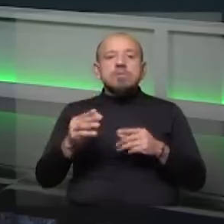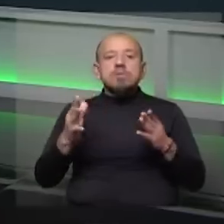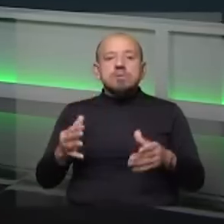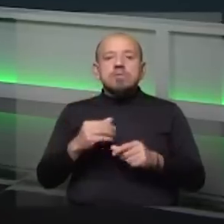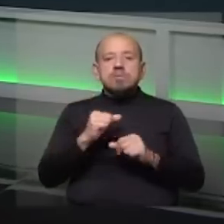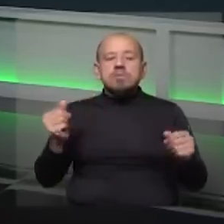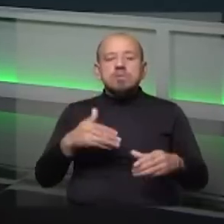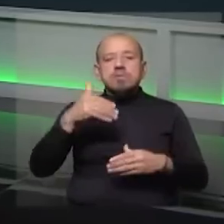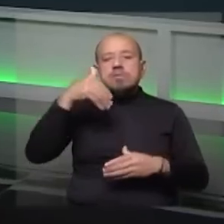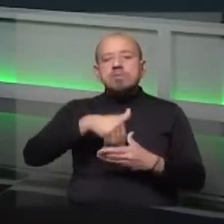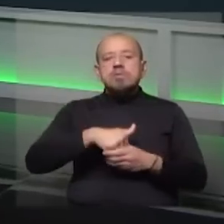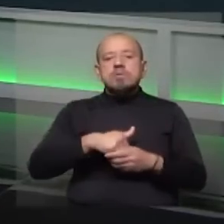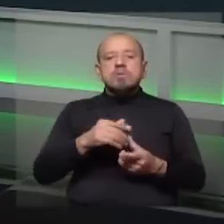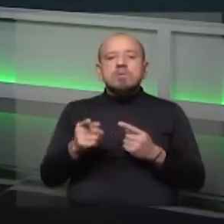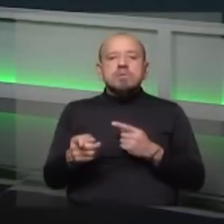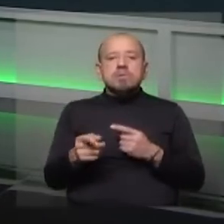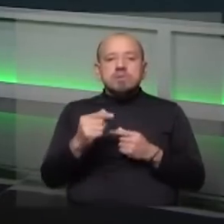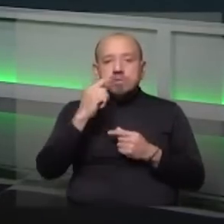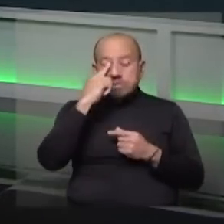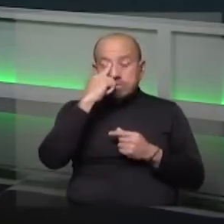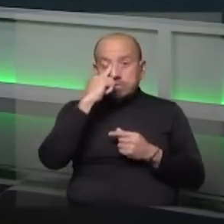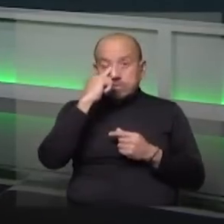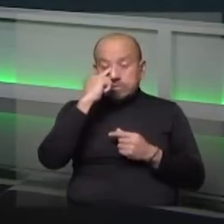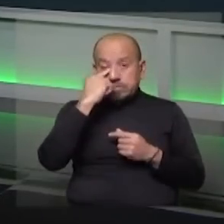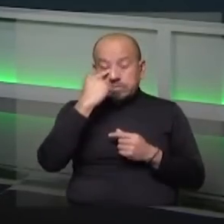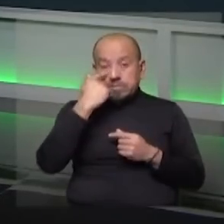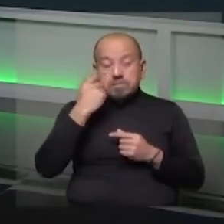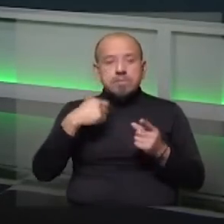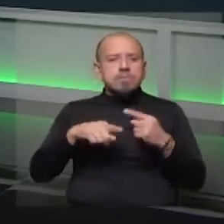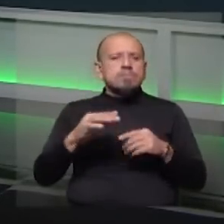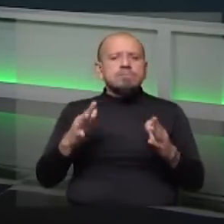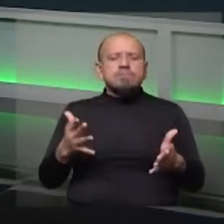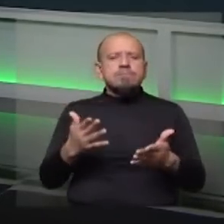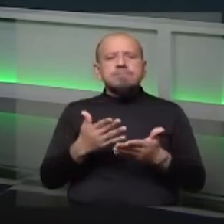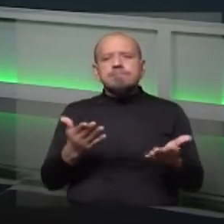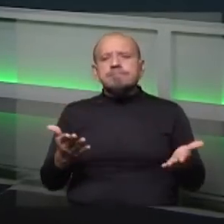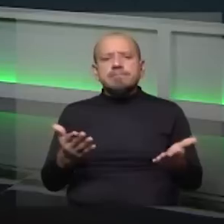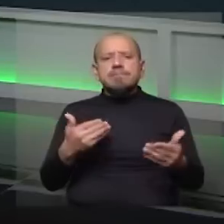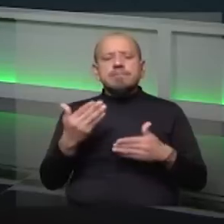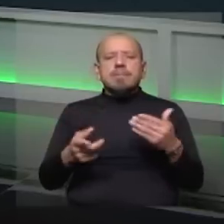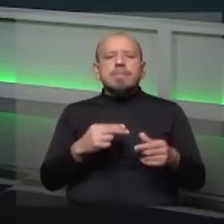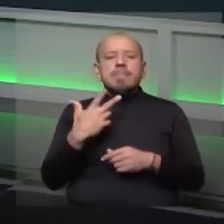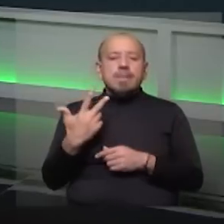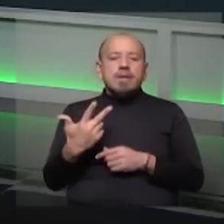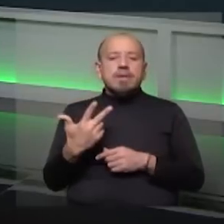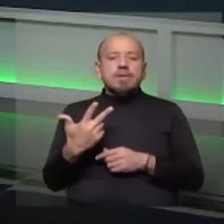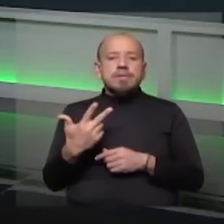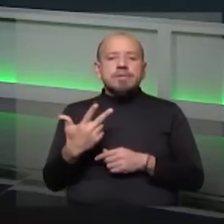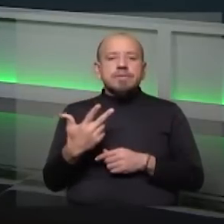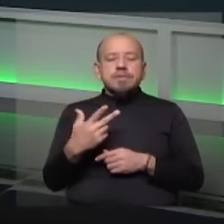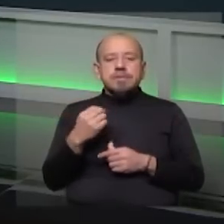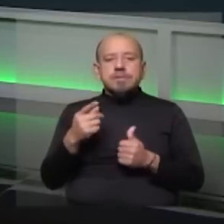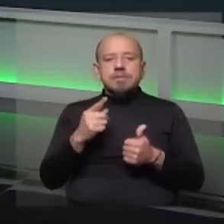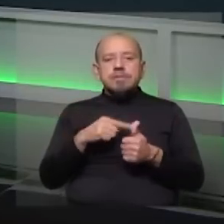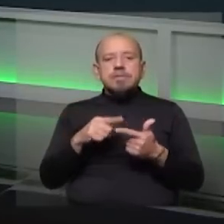a poder hacerlo estén donde estén la gran incógnita Es sobre todo que va a pasar con los tres candidatos que están mejor posicionados